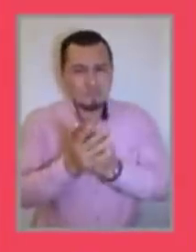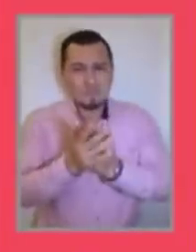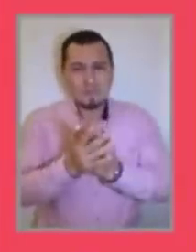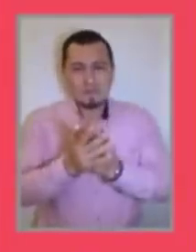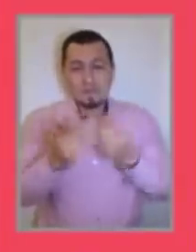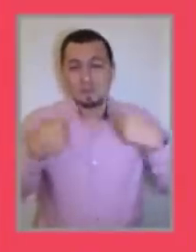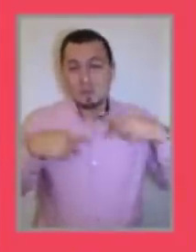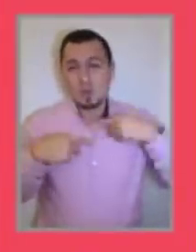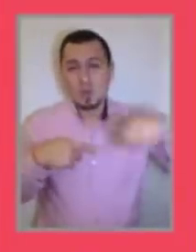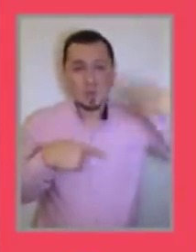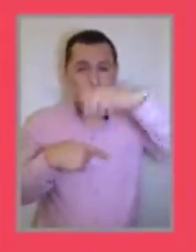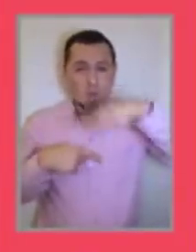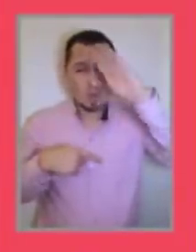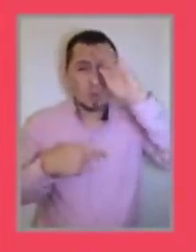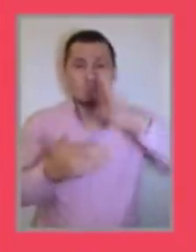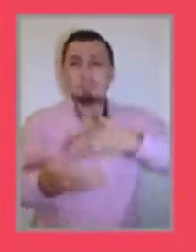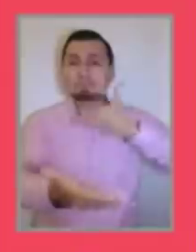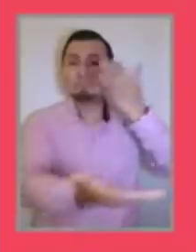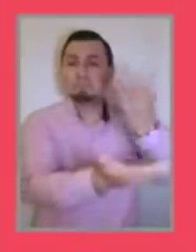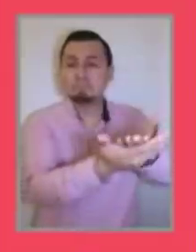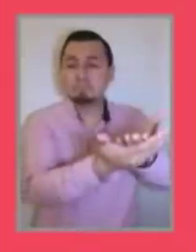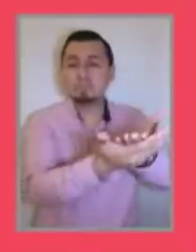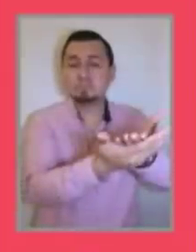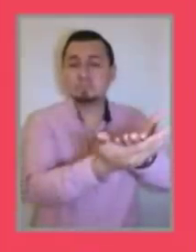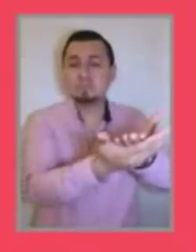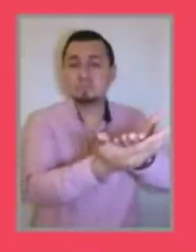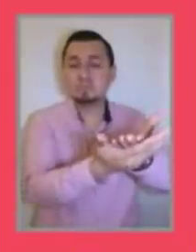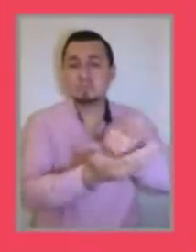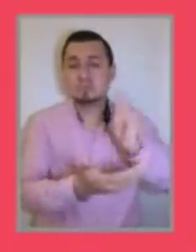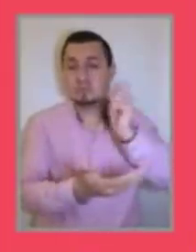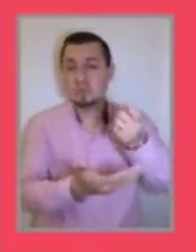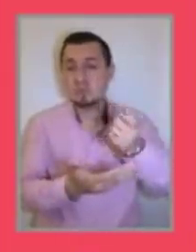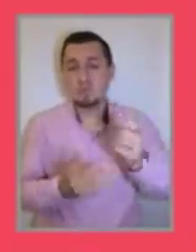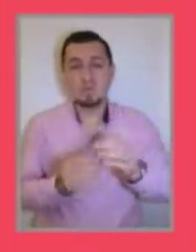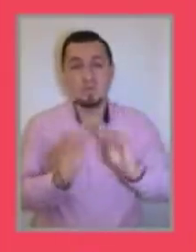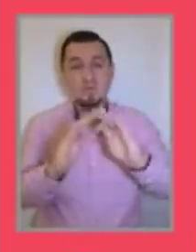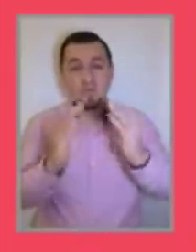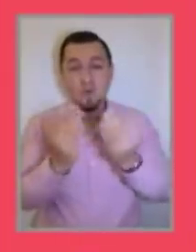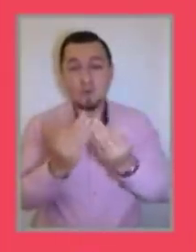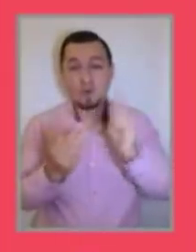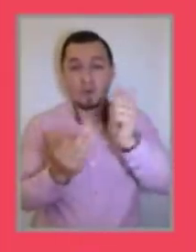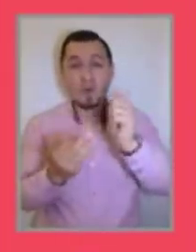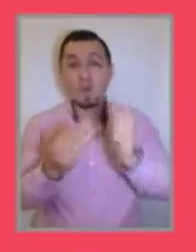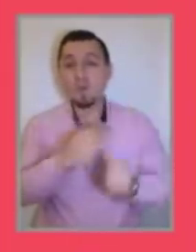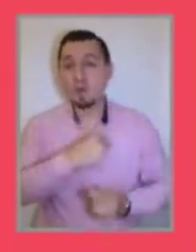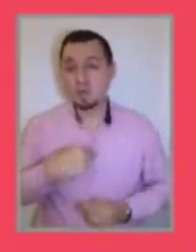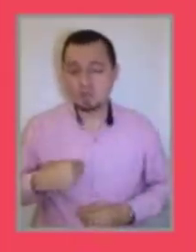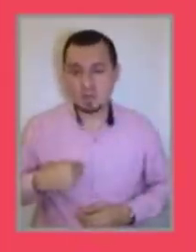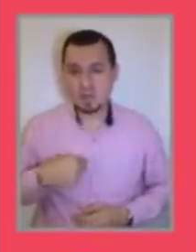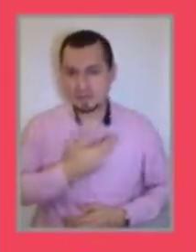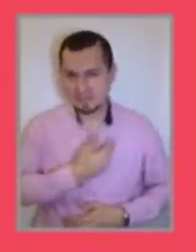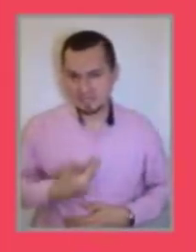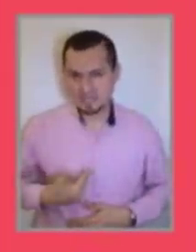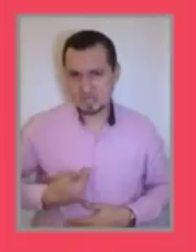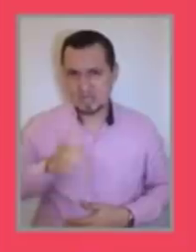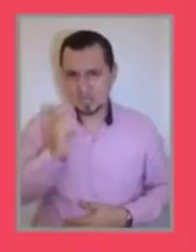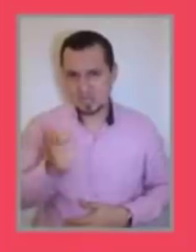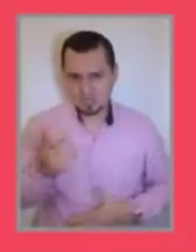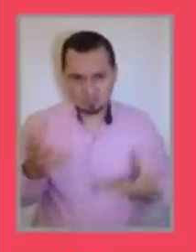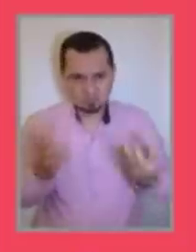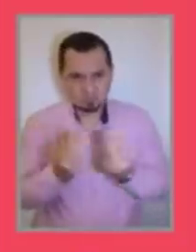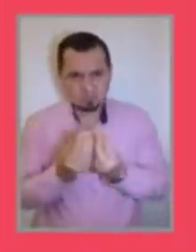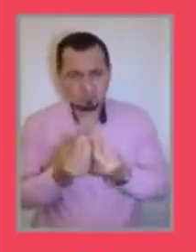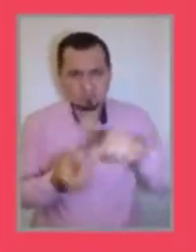que surjan de manera específica de algún municipio. El presidente de Zapopan es parte de la mesa de